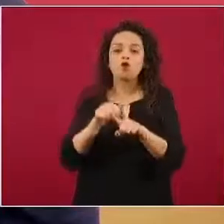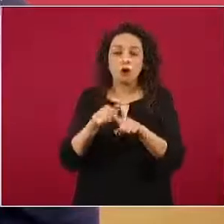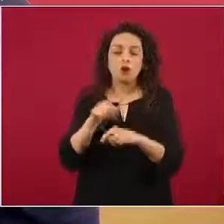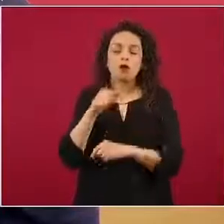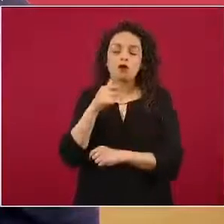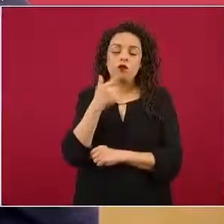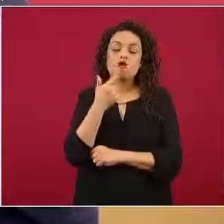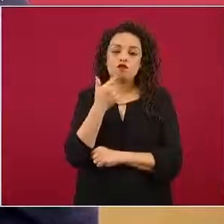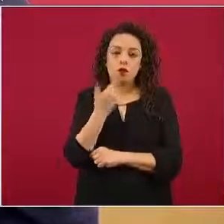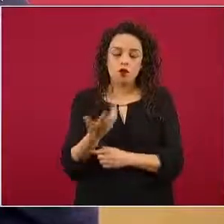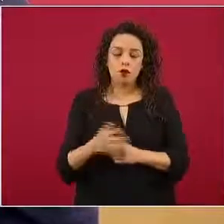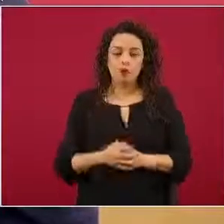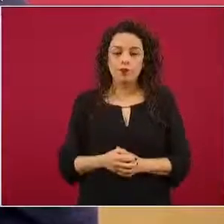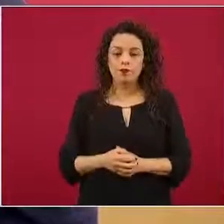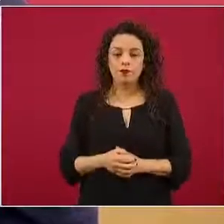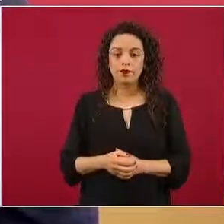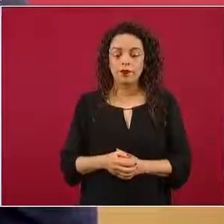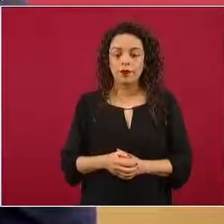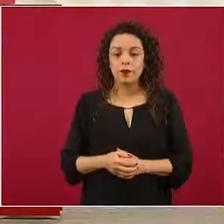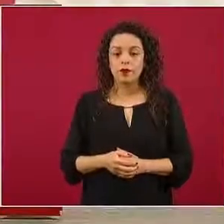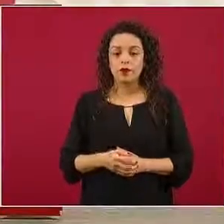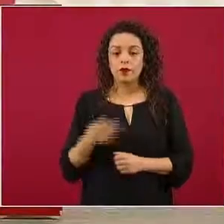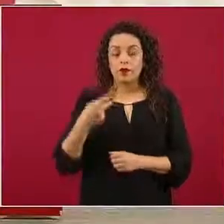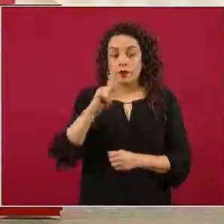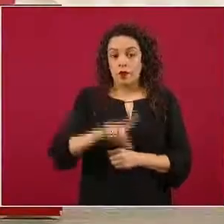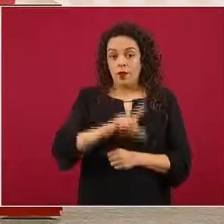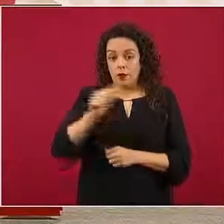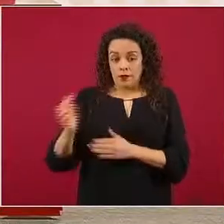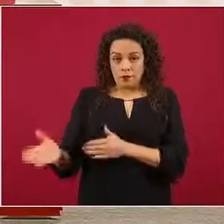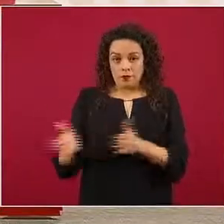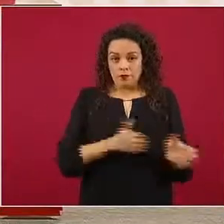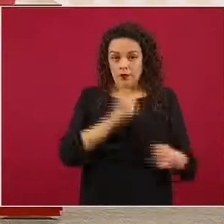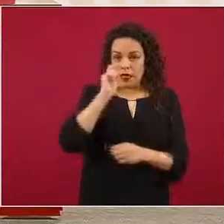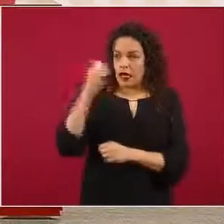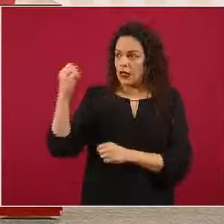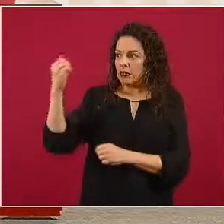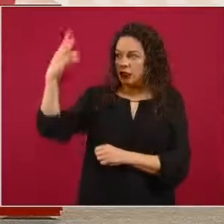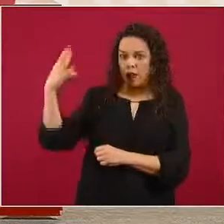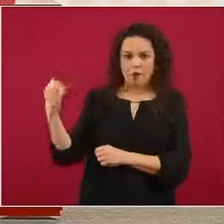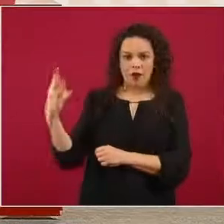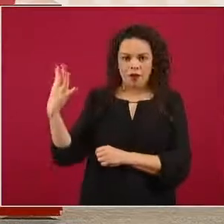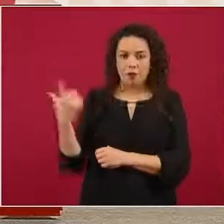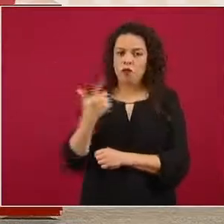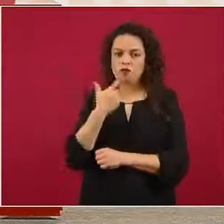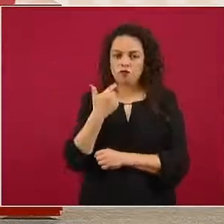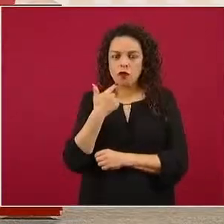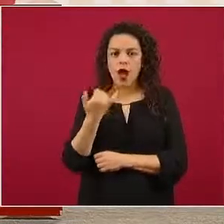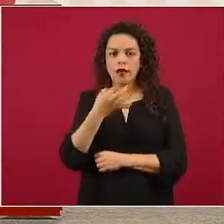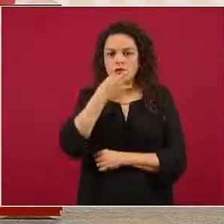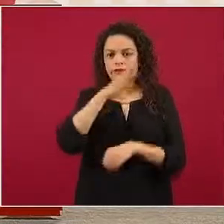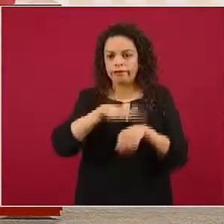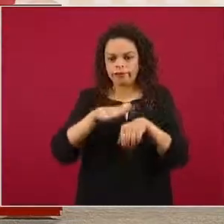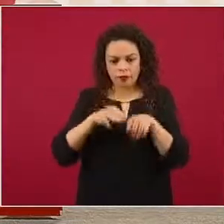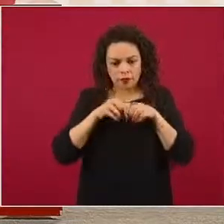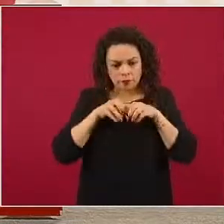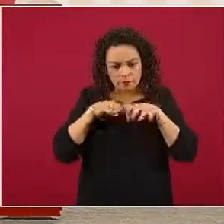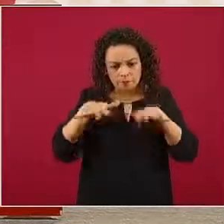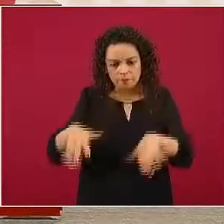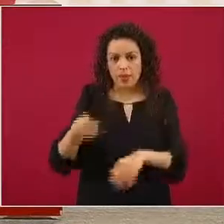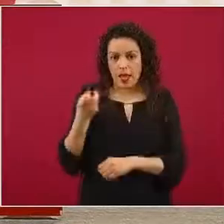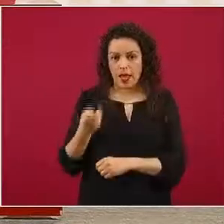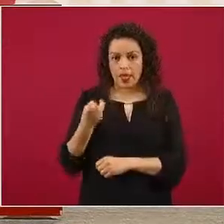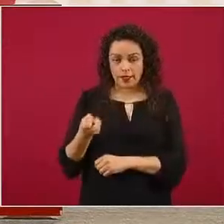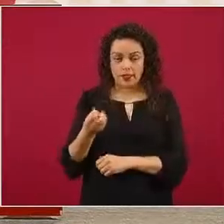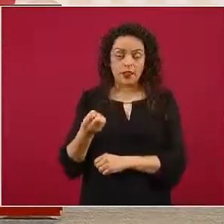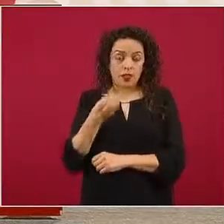momento alcanza el semáforo de riesgo y lo que se hace público y se comunica a través de estas conferencias como el